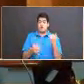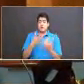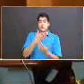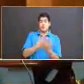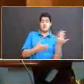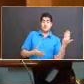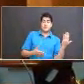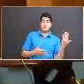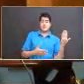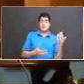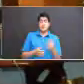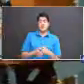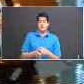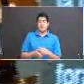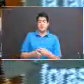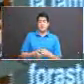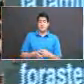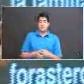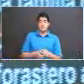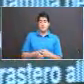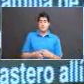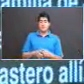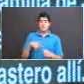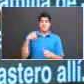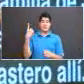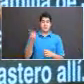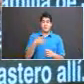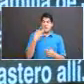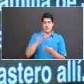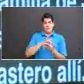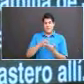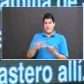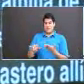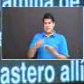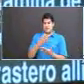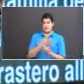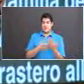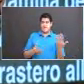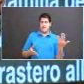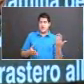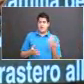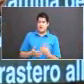después, pues, si hubieran aguantado, ¿verdad? Y se levanta y se van. Dije, oh Dios mío, ¿qué pasó acá?